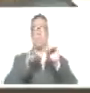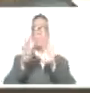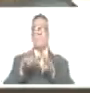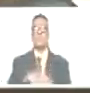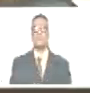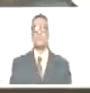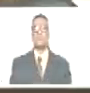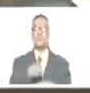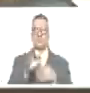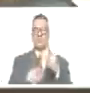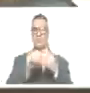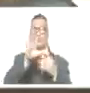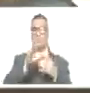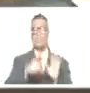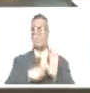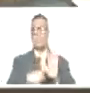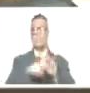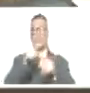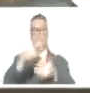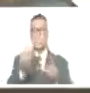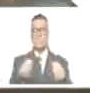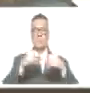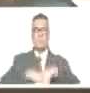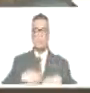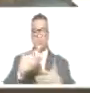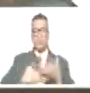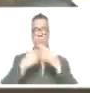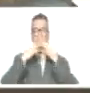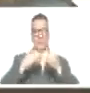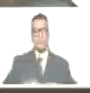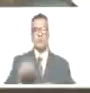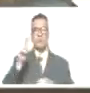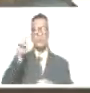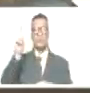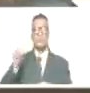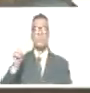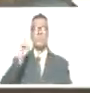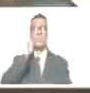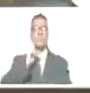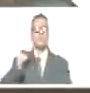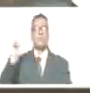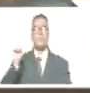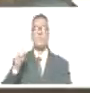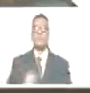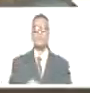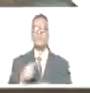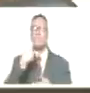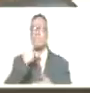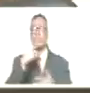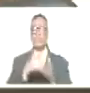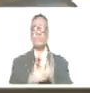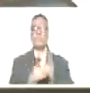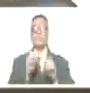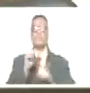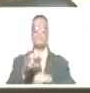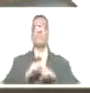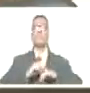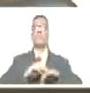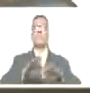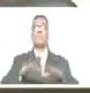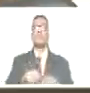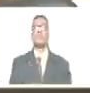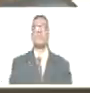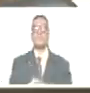Quinto, publicar el presente acuerdo en la Gaceta Oficial de la República Bolivariana de Venezuela y dar máxima difusión del mismo, dado, firmado